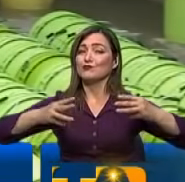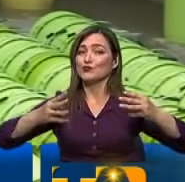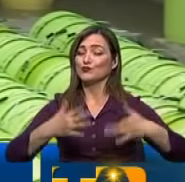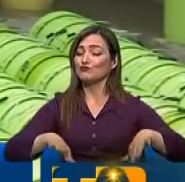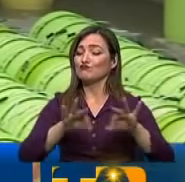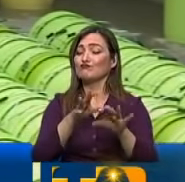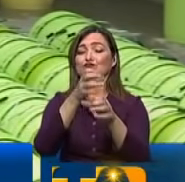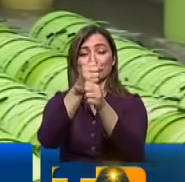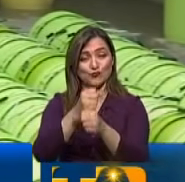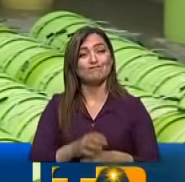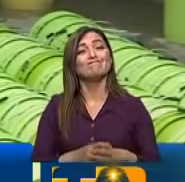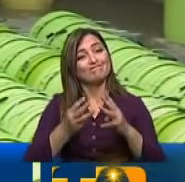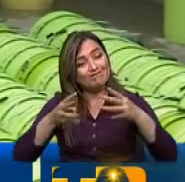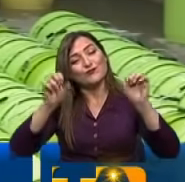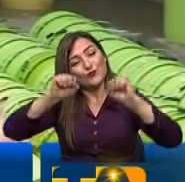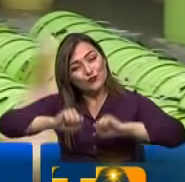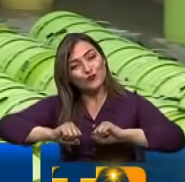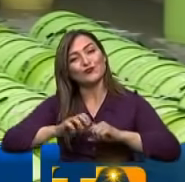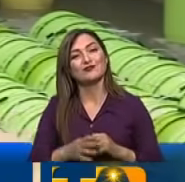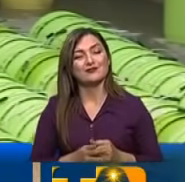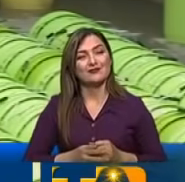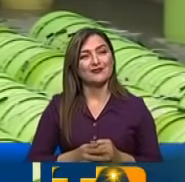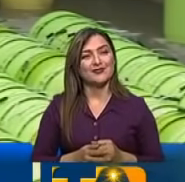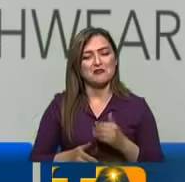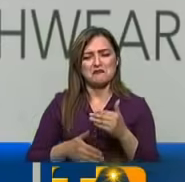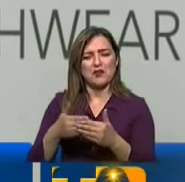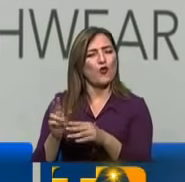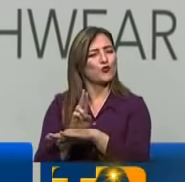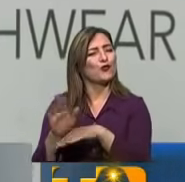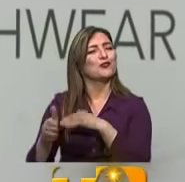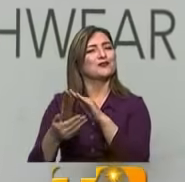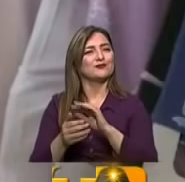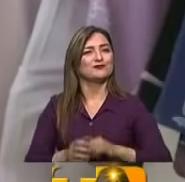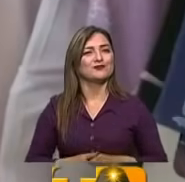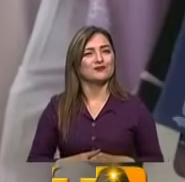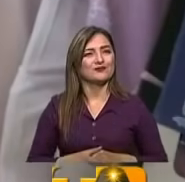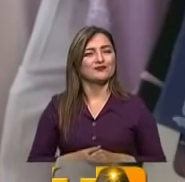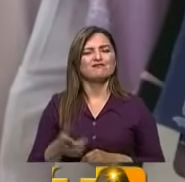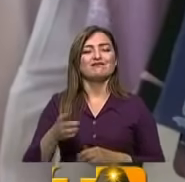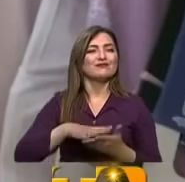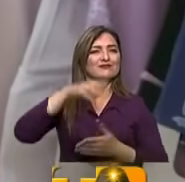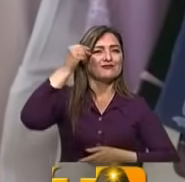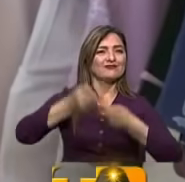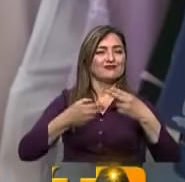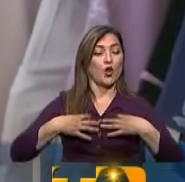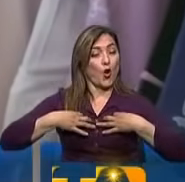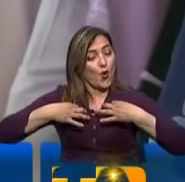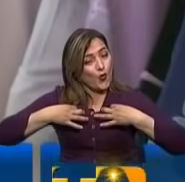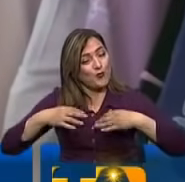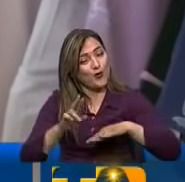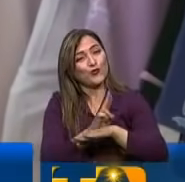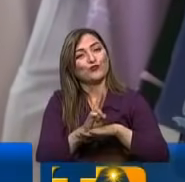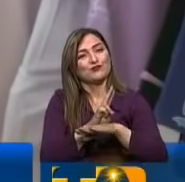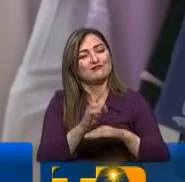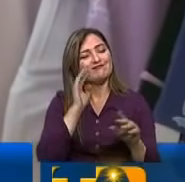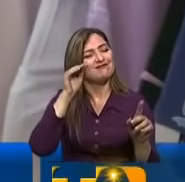altamente recuperable, esto es material que puede tener segunda vida, tercera vida. Azula se trata de un emprendimiento de ropa sostenible con